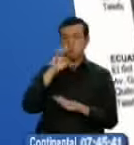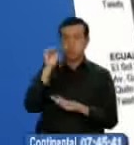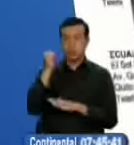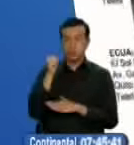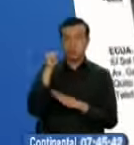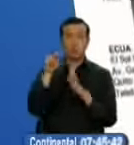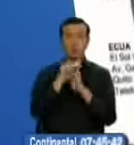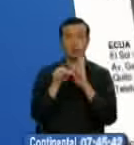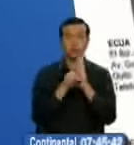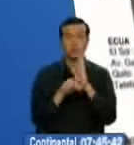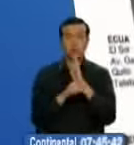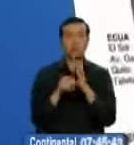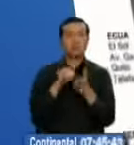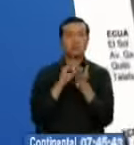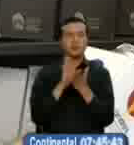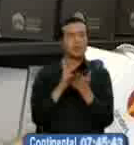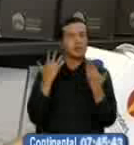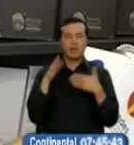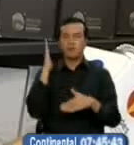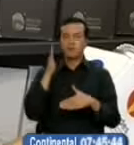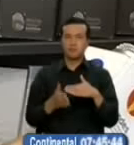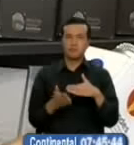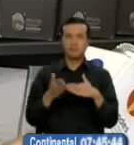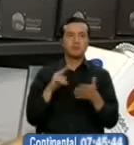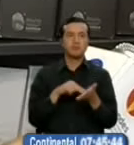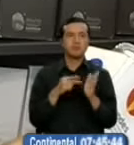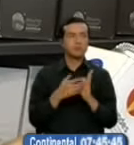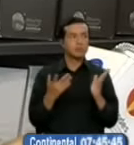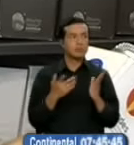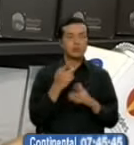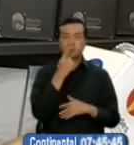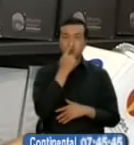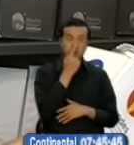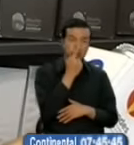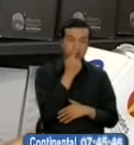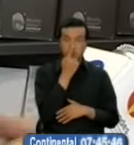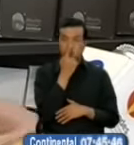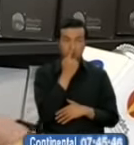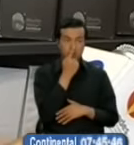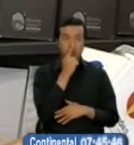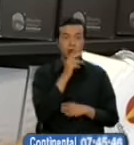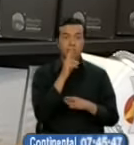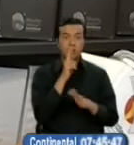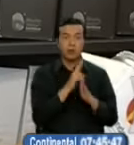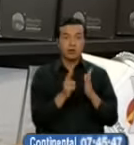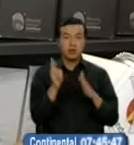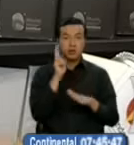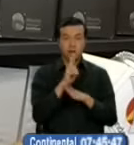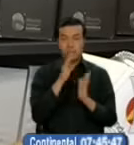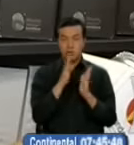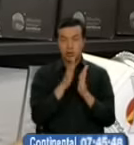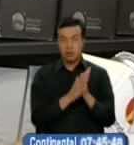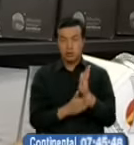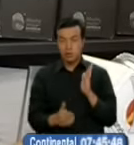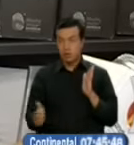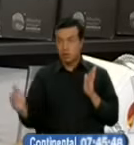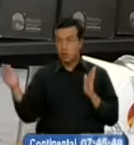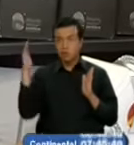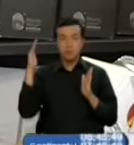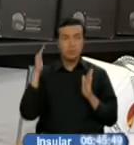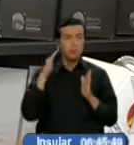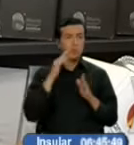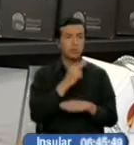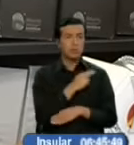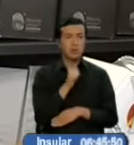a la normativa aplicable, ya culminó. Solamente cuando hay intervenciones, los encargos tienen una duración indefinida. Pero la Universidad